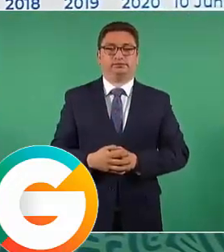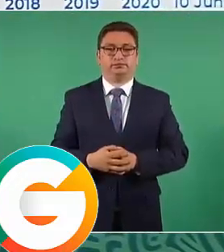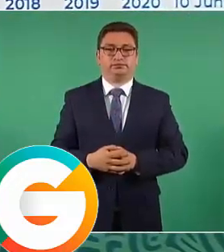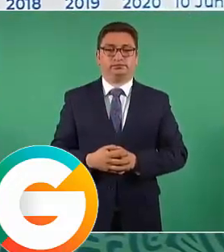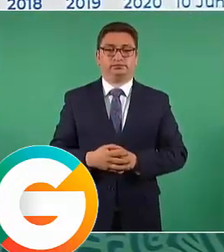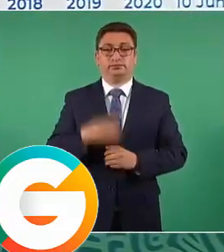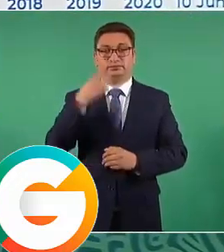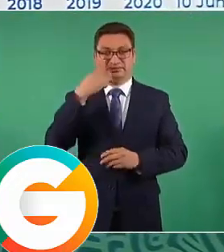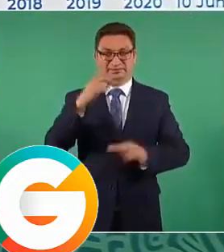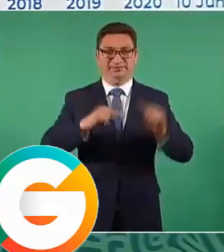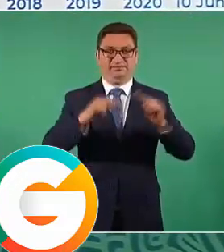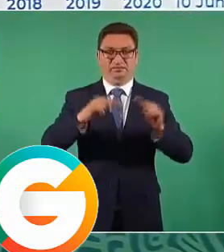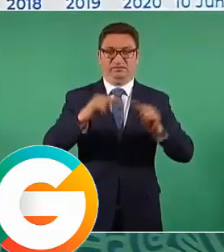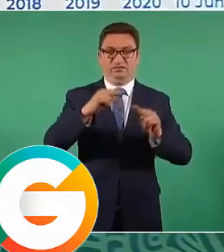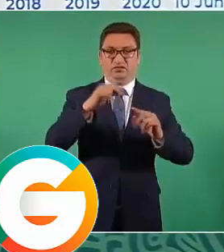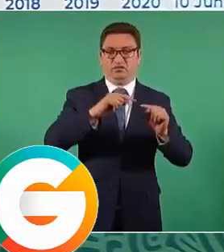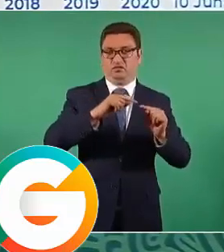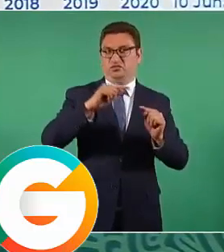Miren cómo subieron.